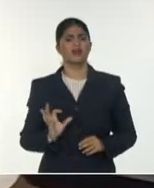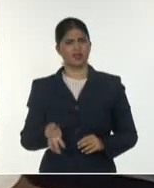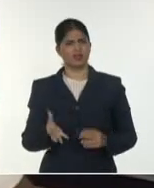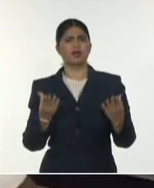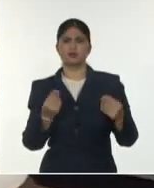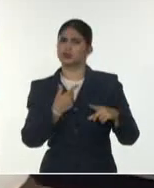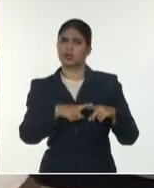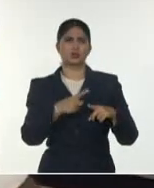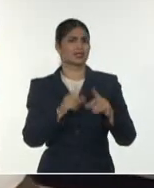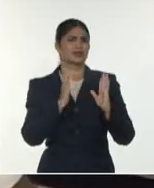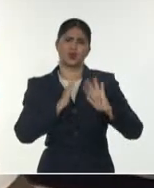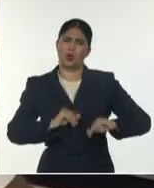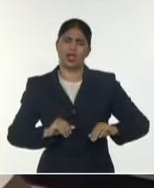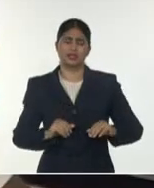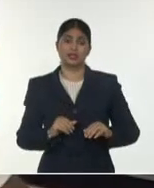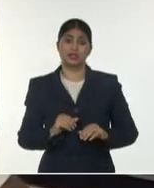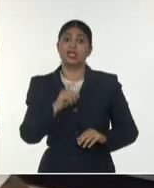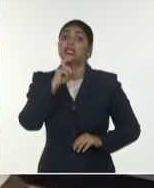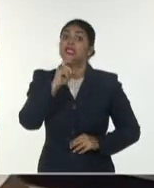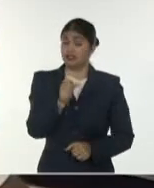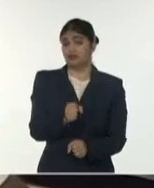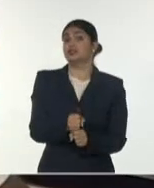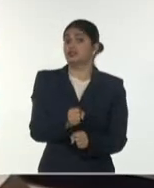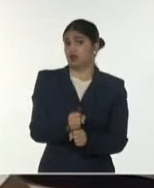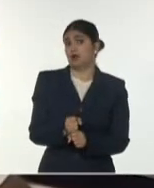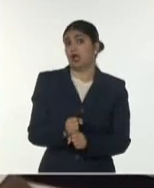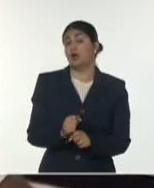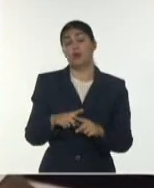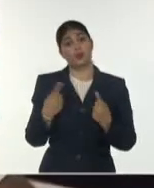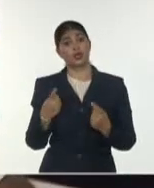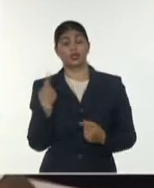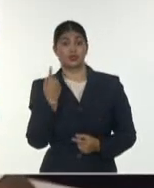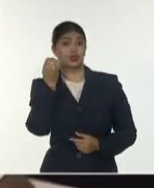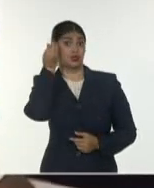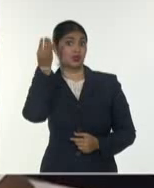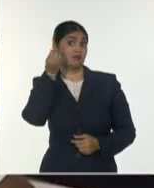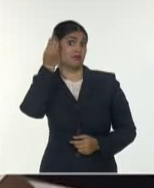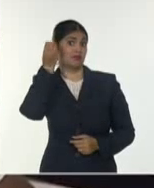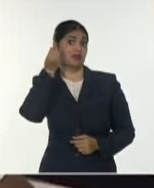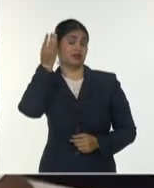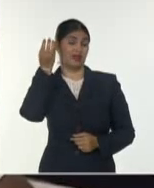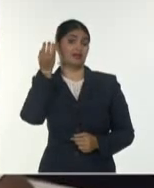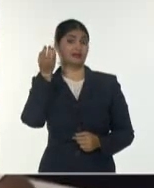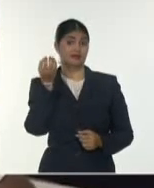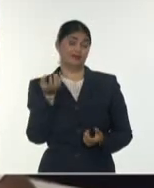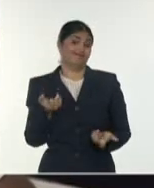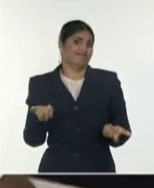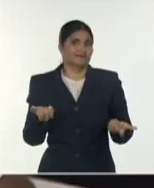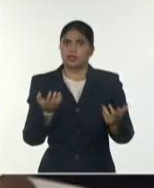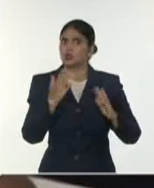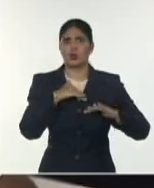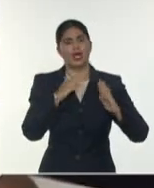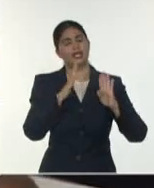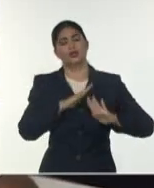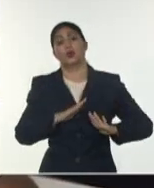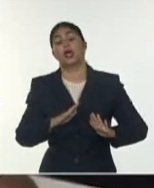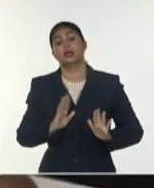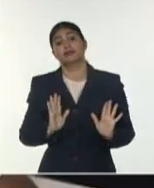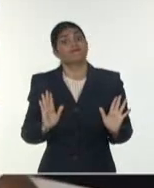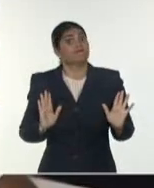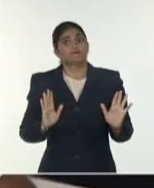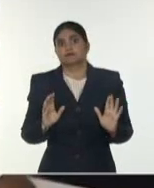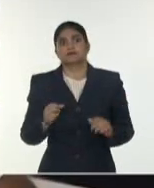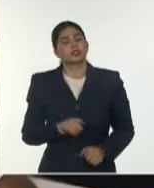es decir, existe o tenemos en nuestro hospital, es decir, una alta entrega a nuestros